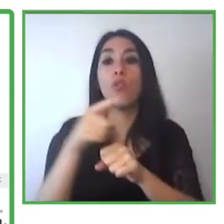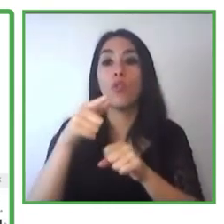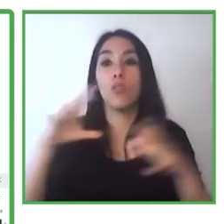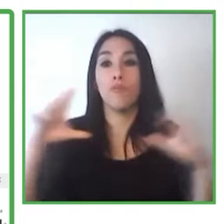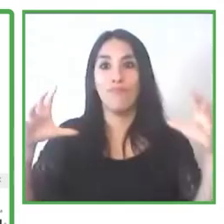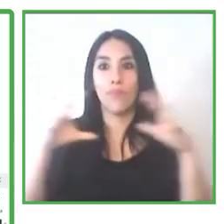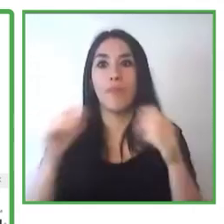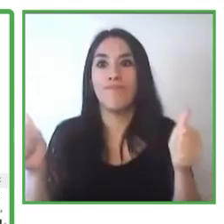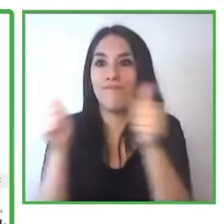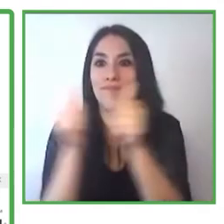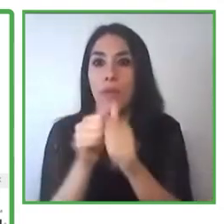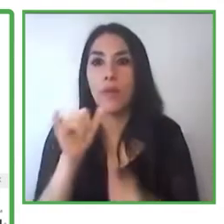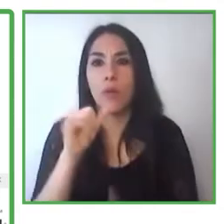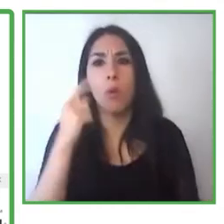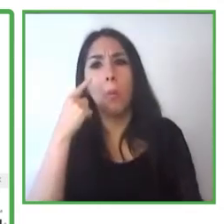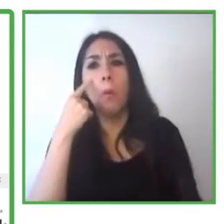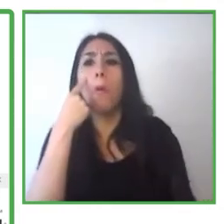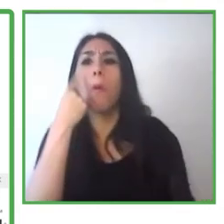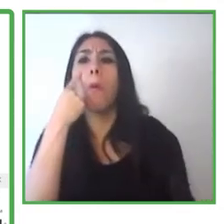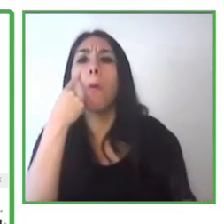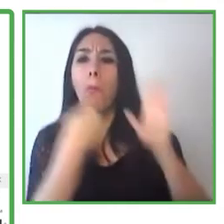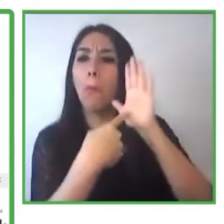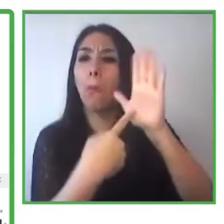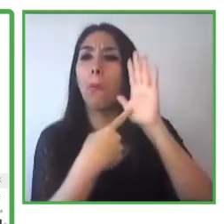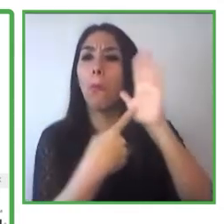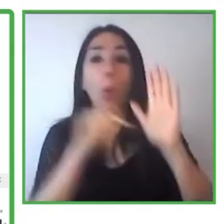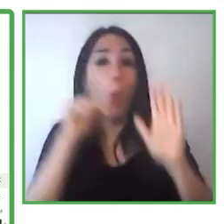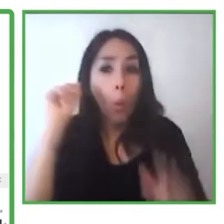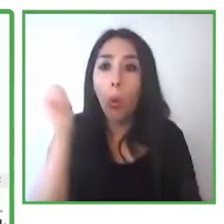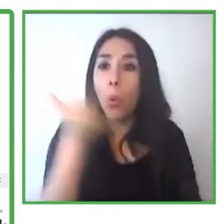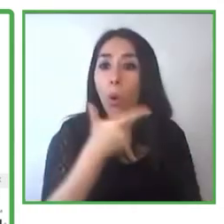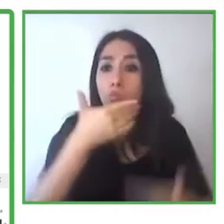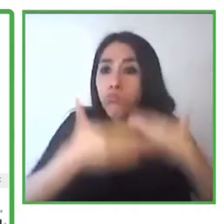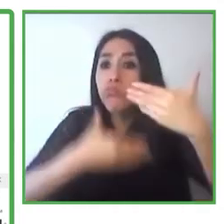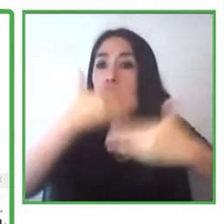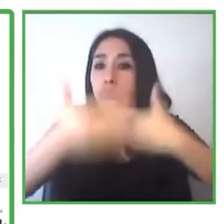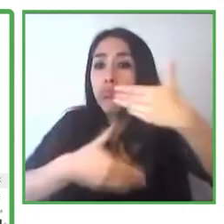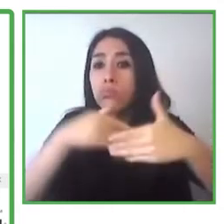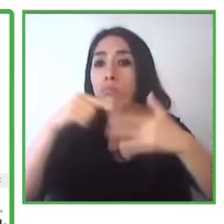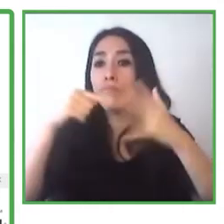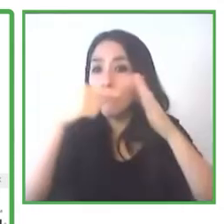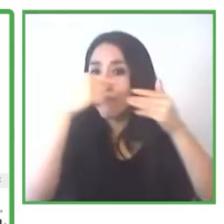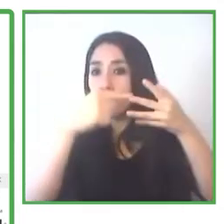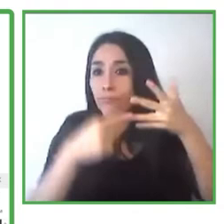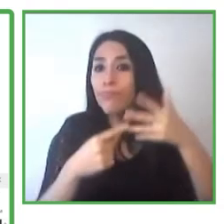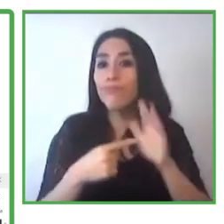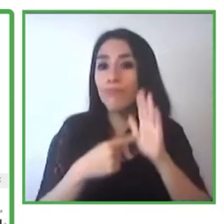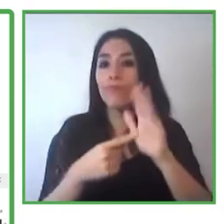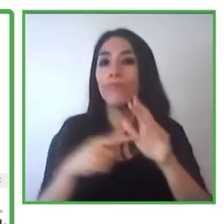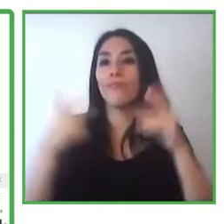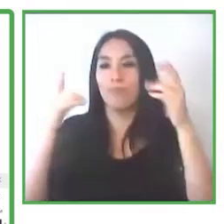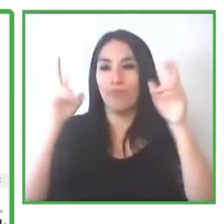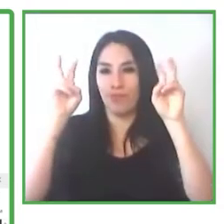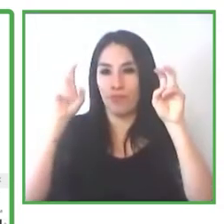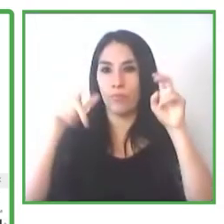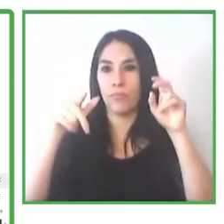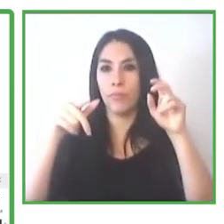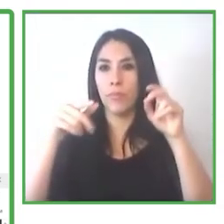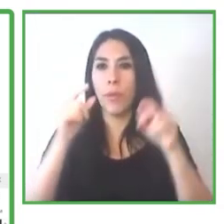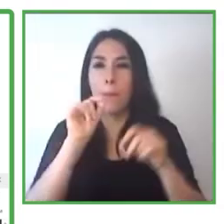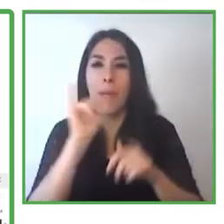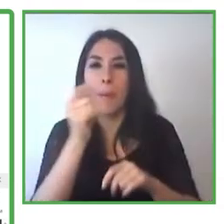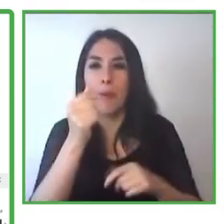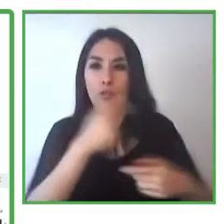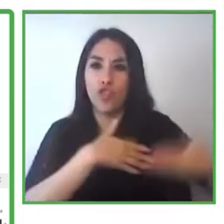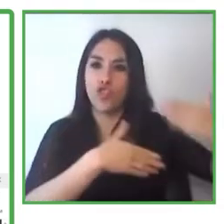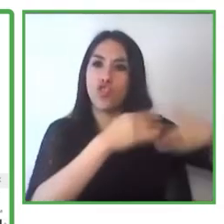la trazabilidad de todos los procesos que se organizan. En esa plataforma hay el historial de todas las empresas que han trabajado